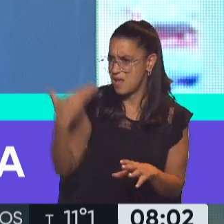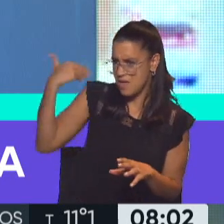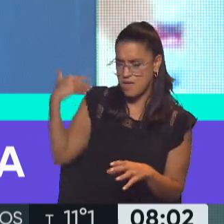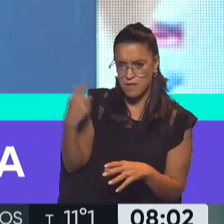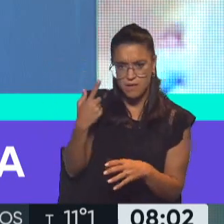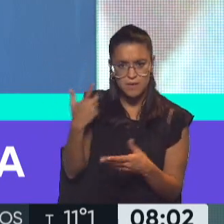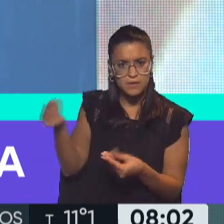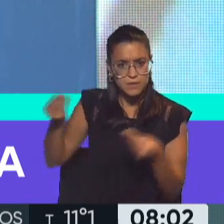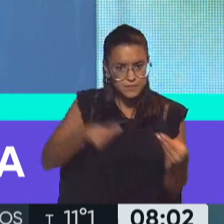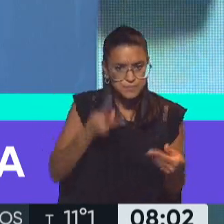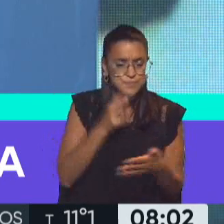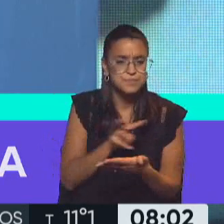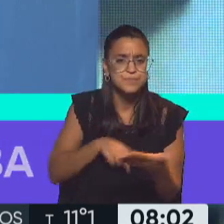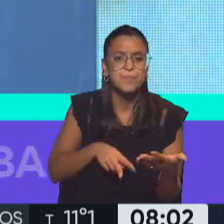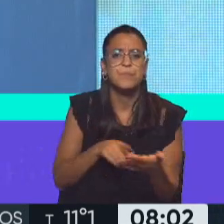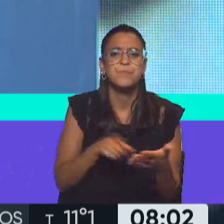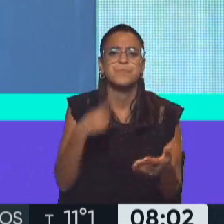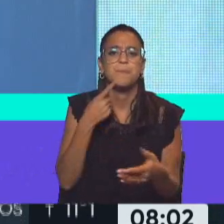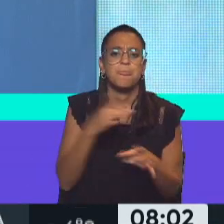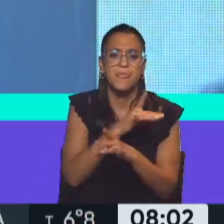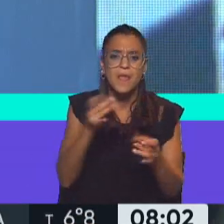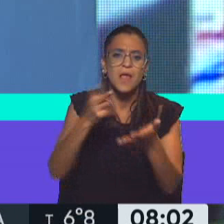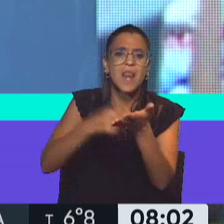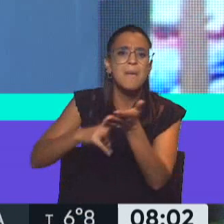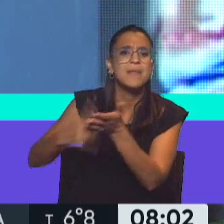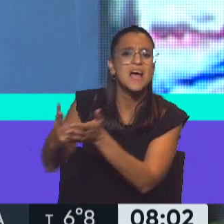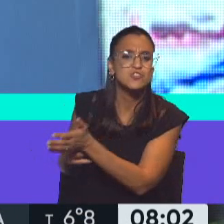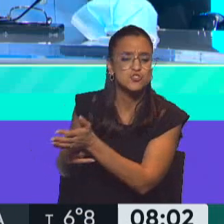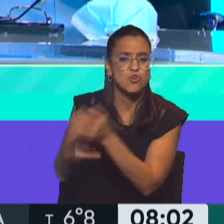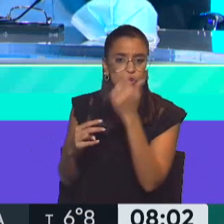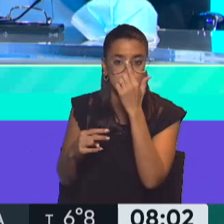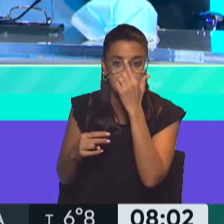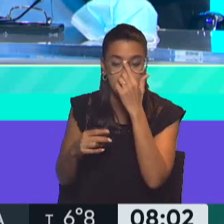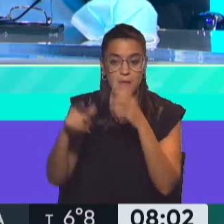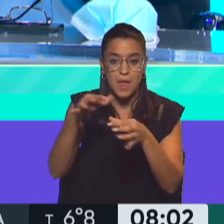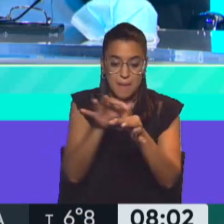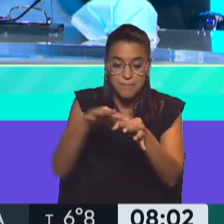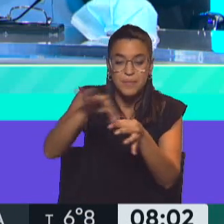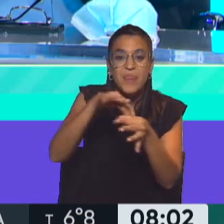anteayer, sobre una gran tasa de replicación en el epitelio, es decir,